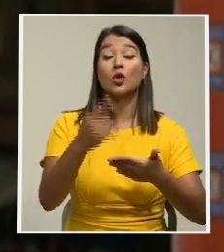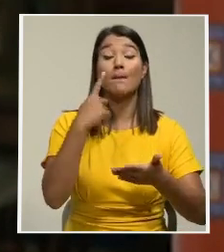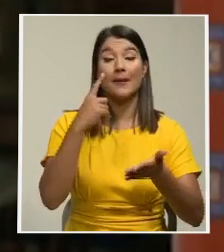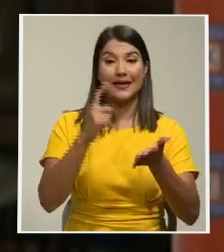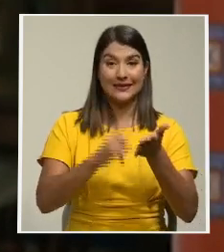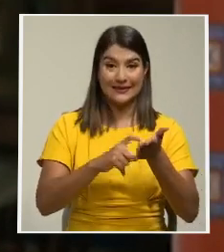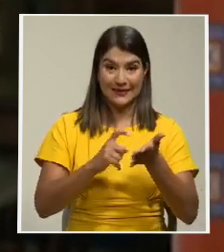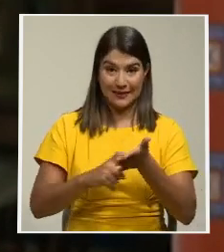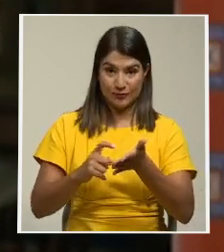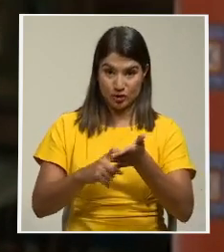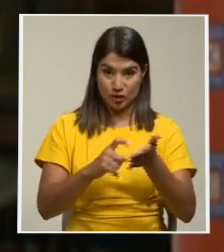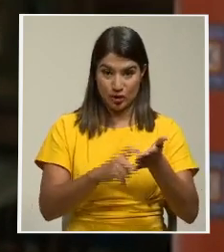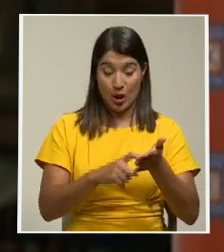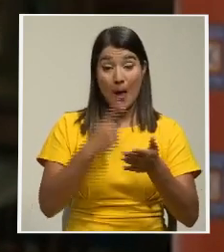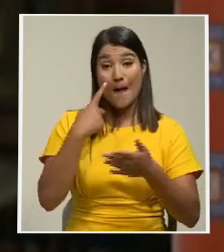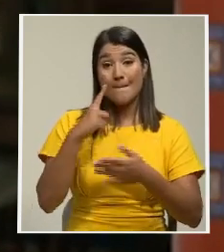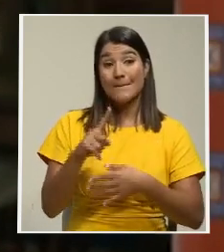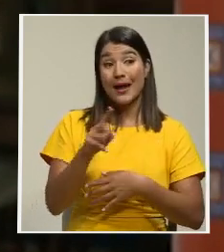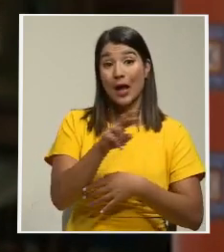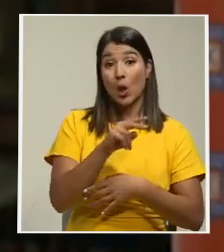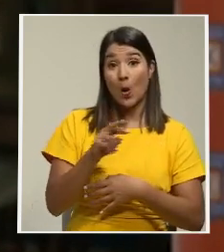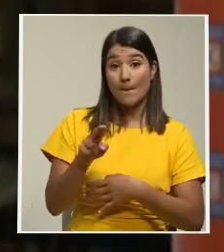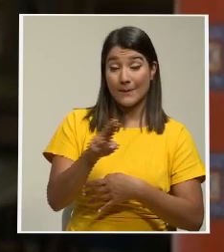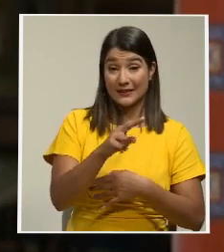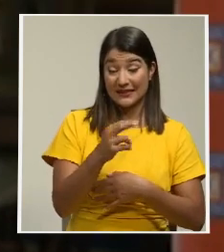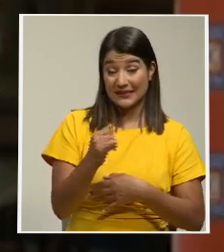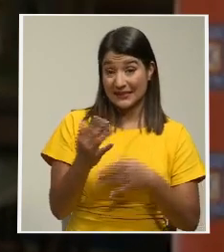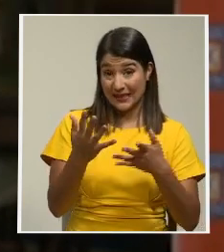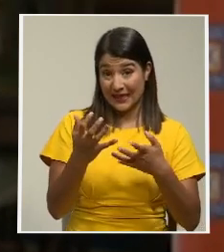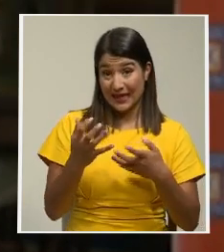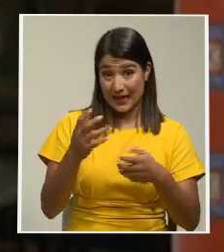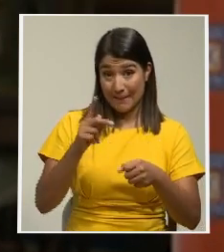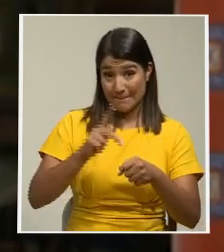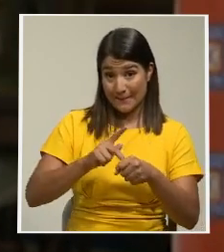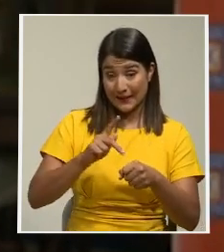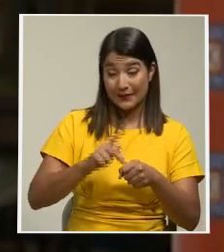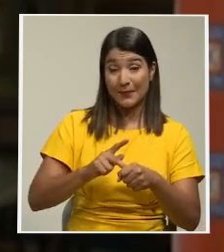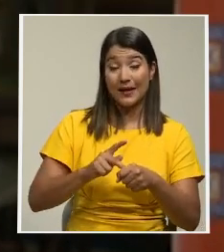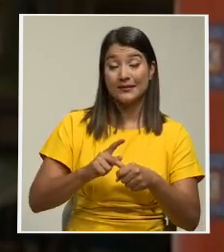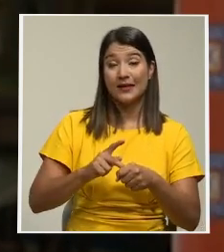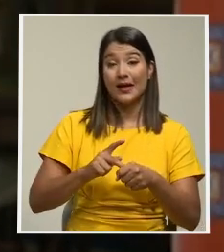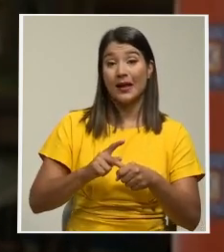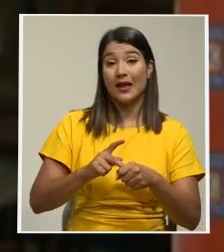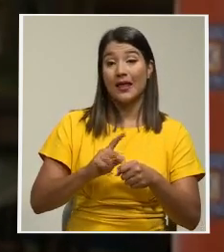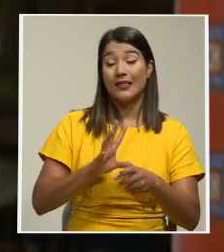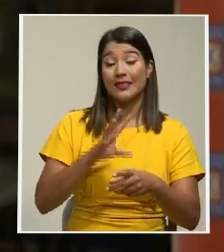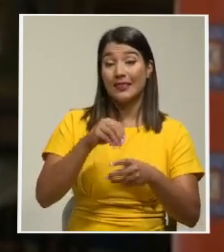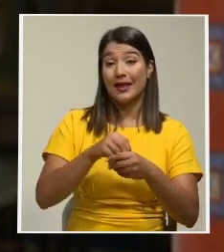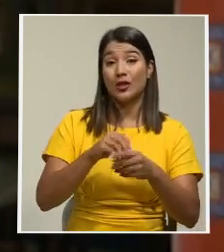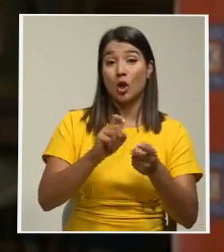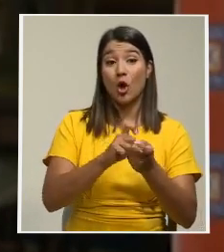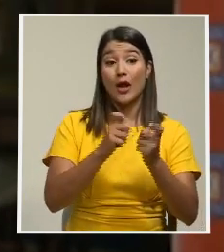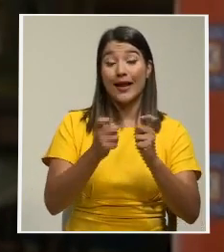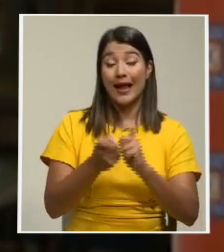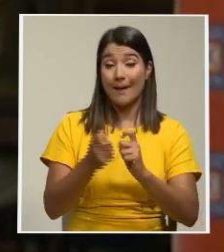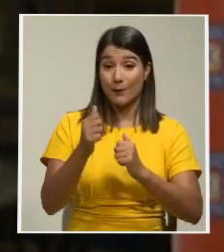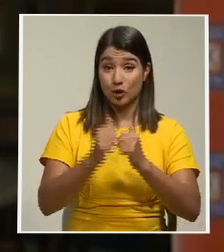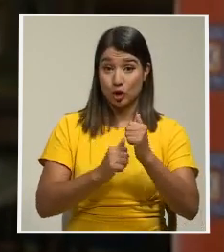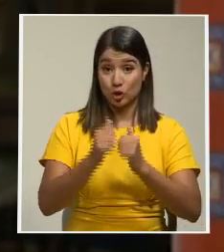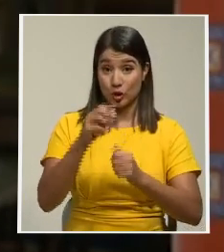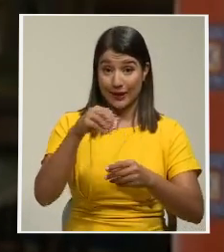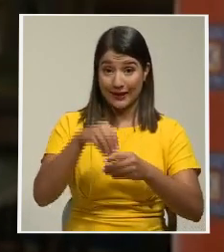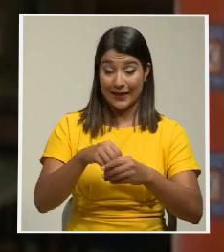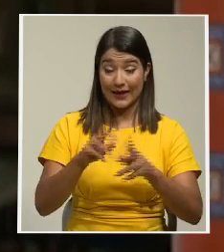las papeletas para las y los compañeros que estén aspirando a ser parte de este cambio de estructura interna